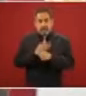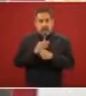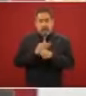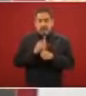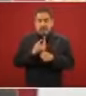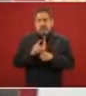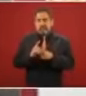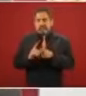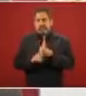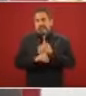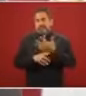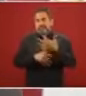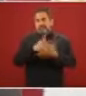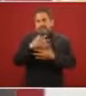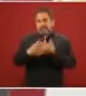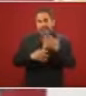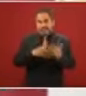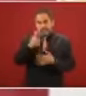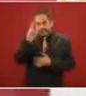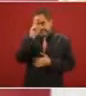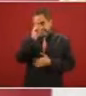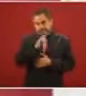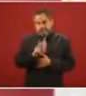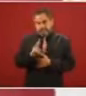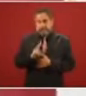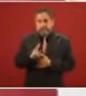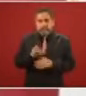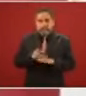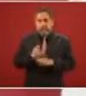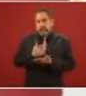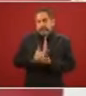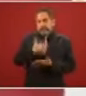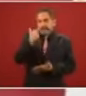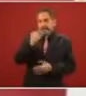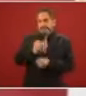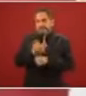están de por sí muy graves,